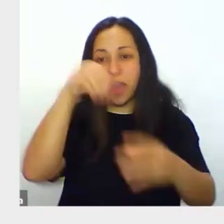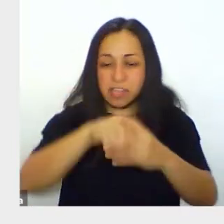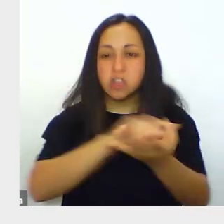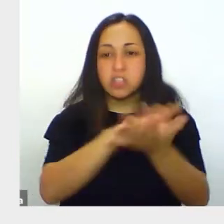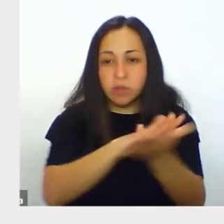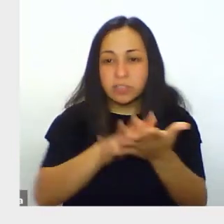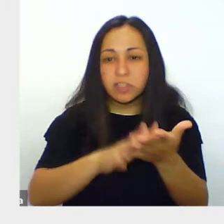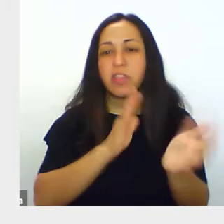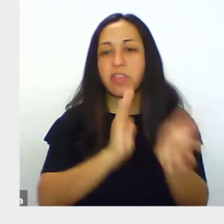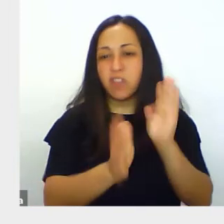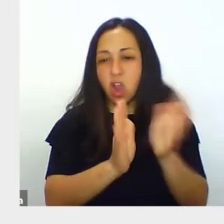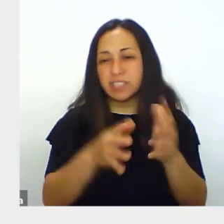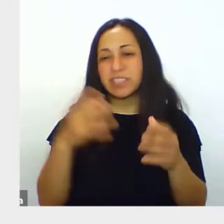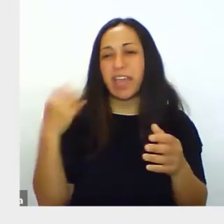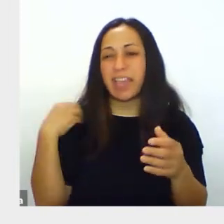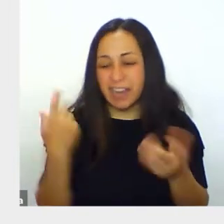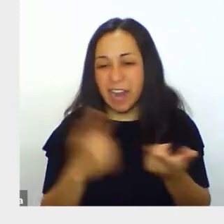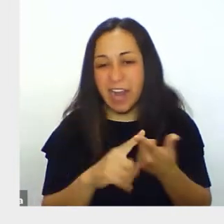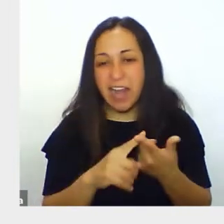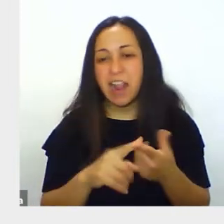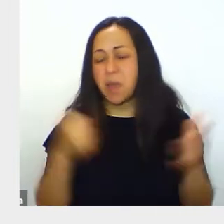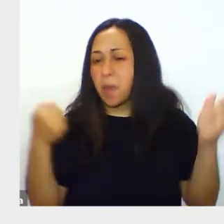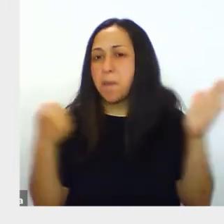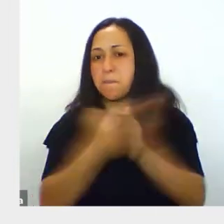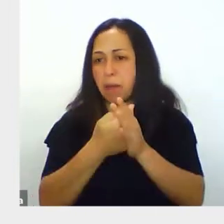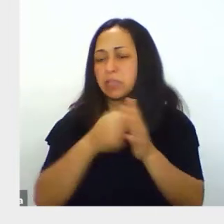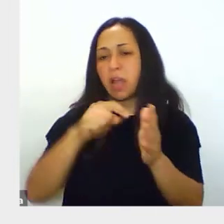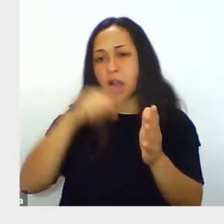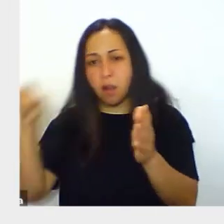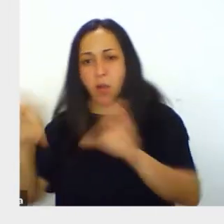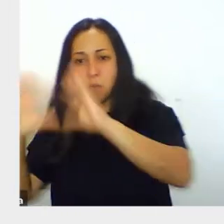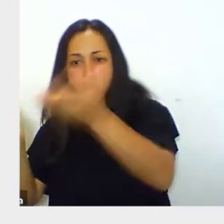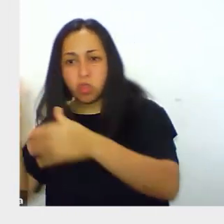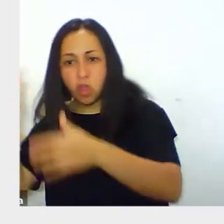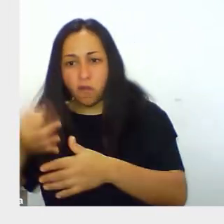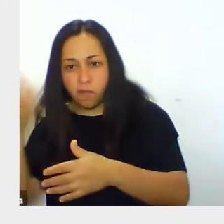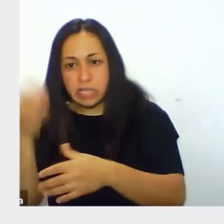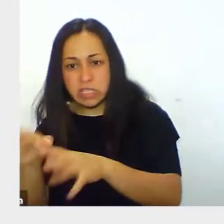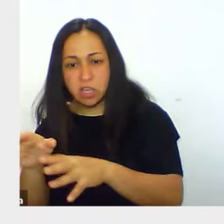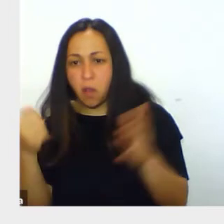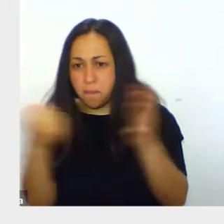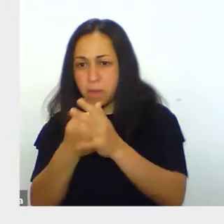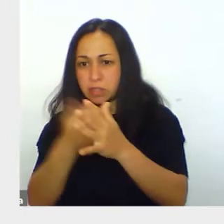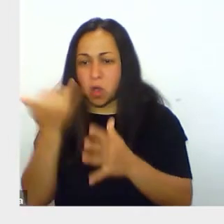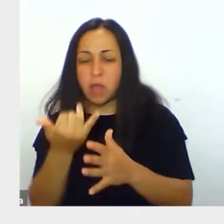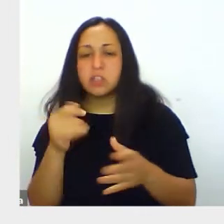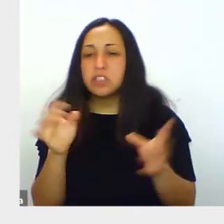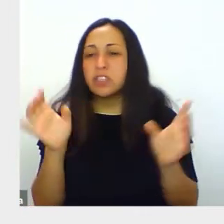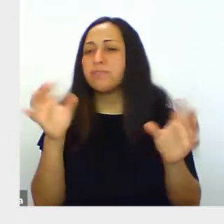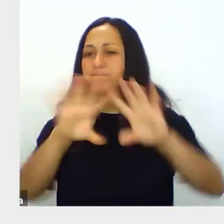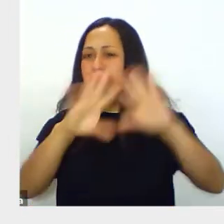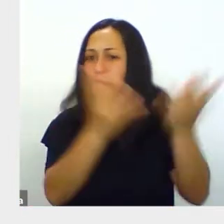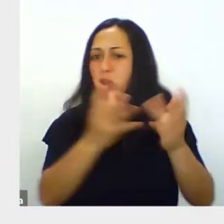todas las situaciones en general que ocurren en el mundo digital tienen un impacto en el mundo físico. O sea que hoy en día ya está íntimamente relacionado